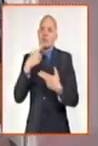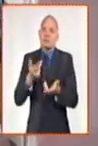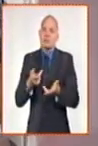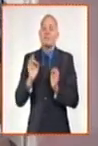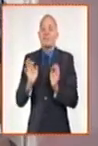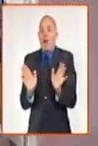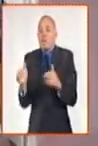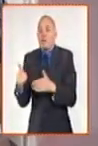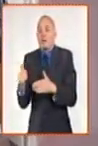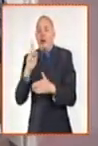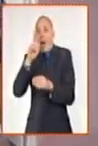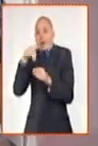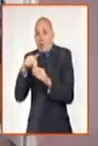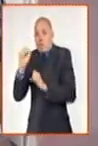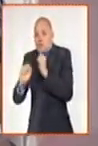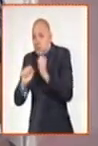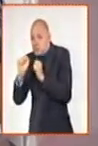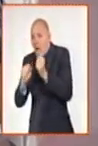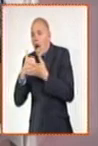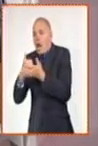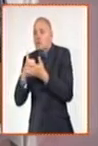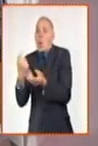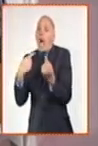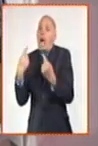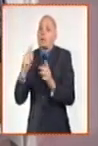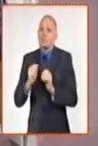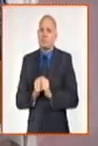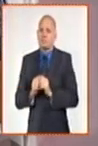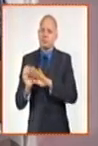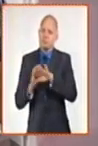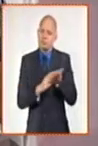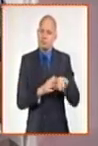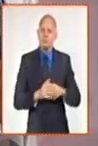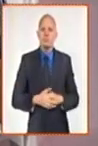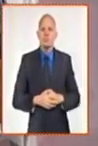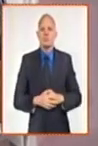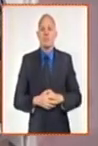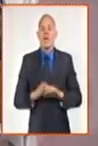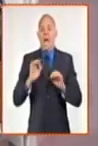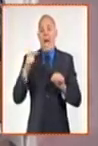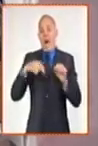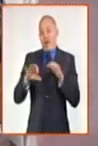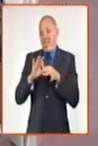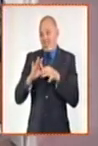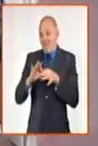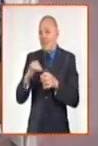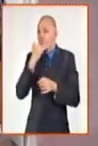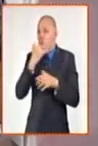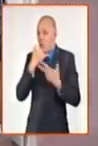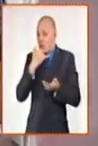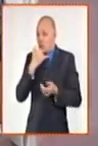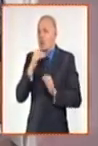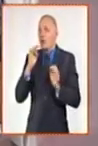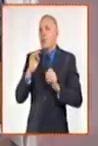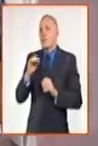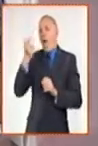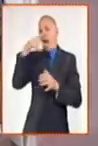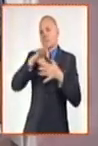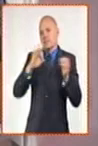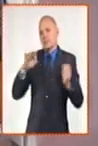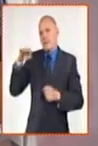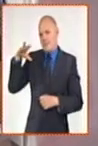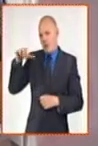afectación por el huracán, 130 megawatts aproximadamente, que están afectados en las provincias de Pinar del Río